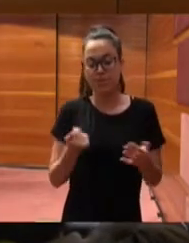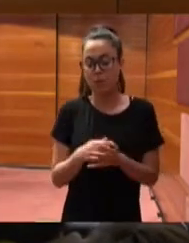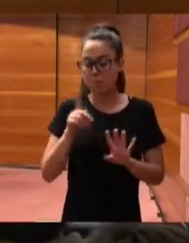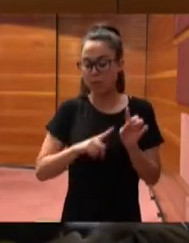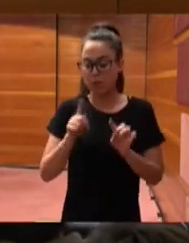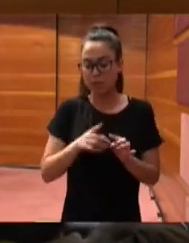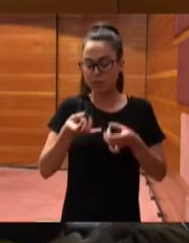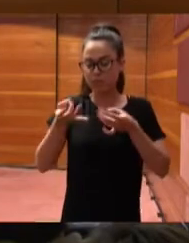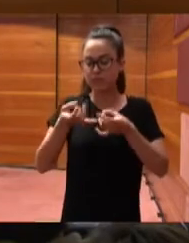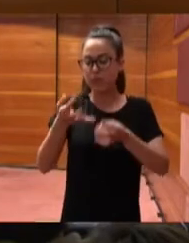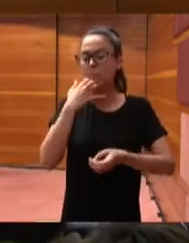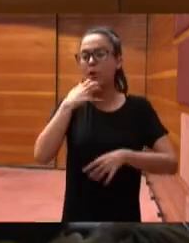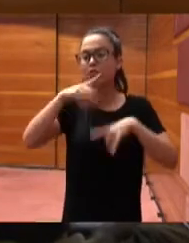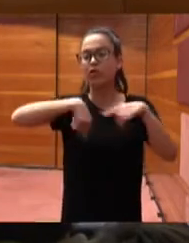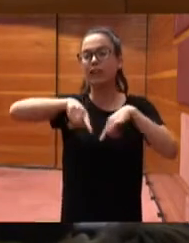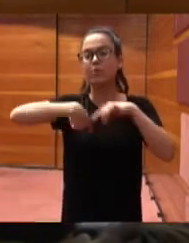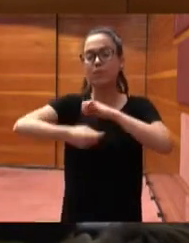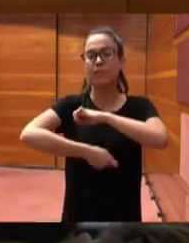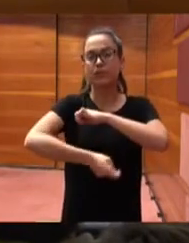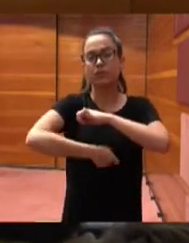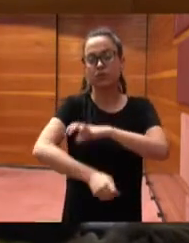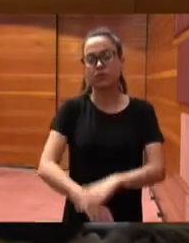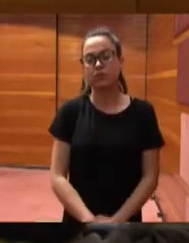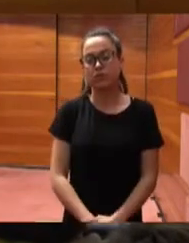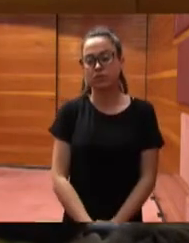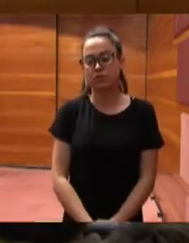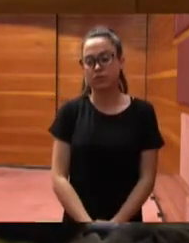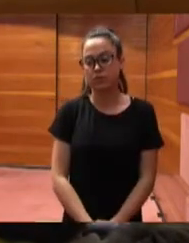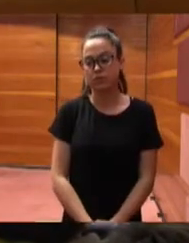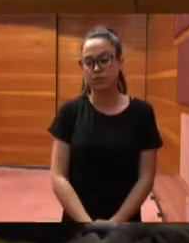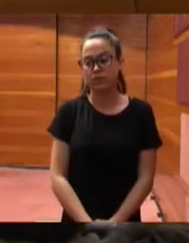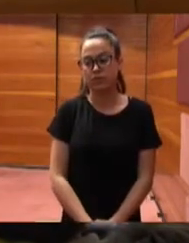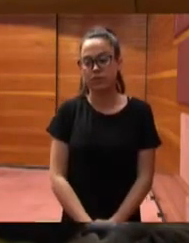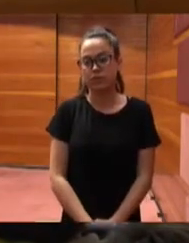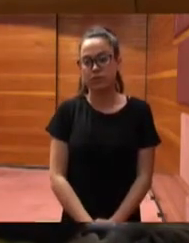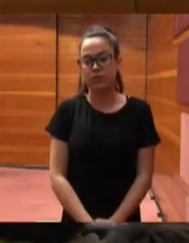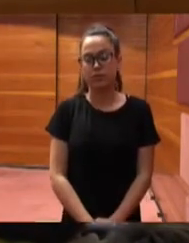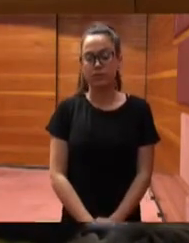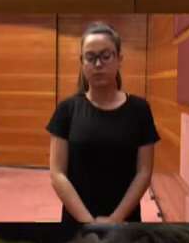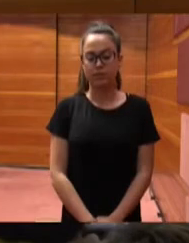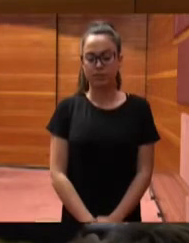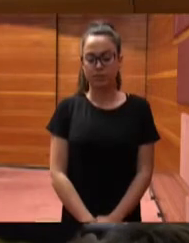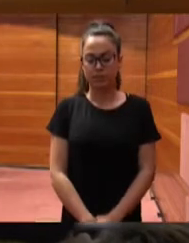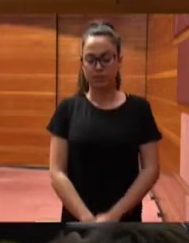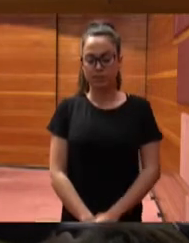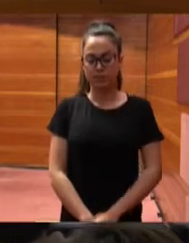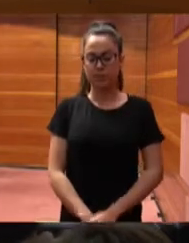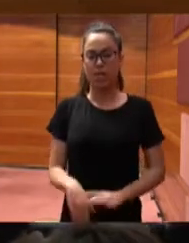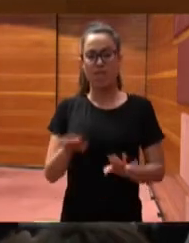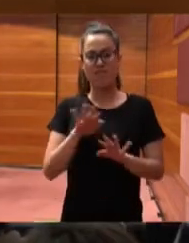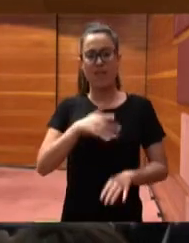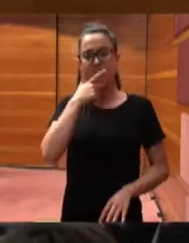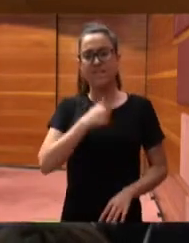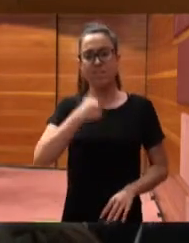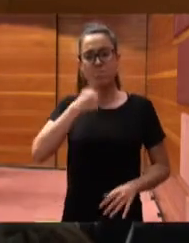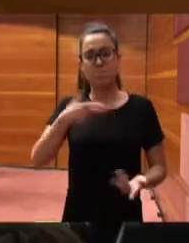problemas, imagínate, el transporte en Vitoria, en donde ya el elemento localista es más fácil de diluir, porque te están